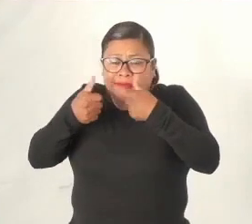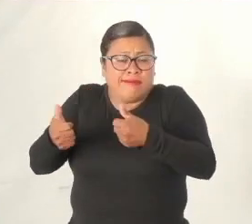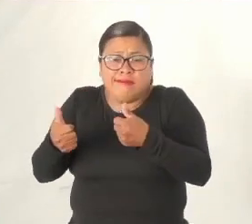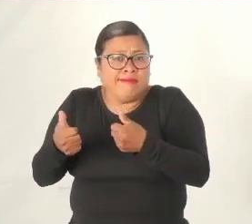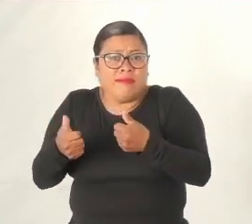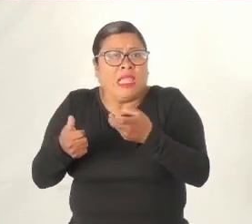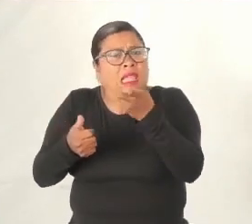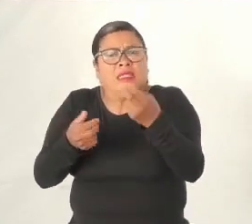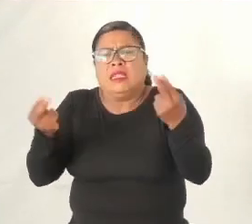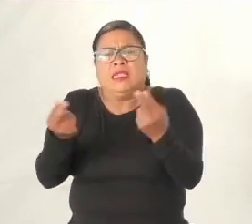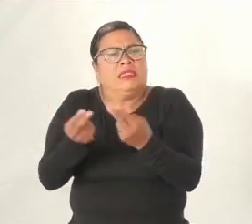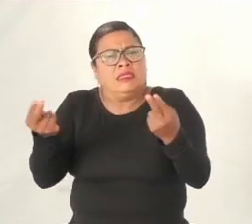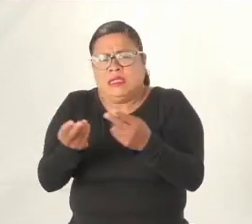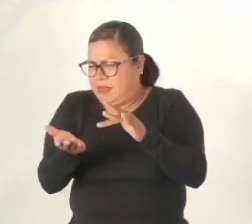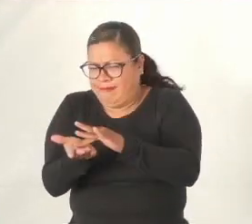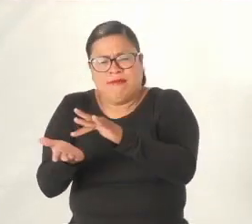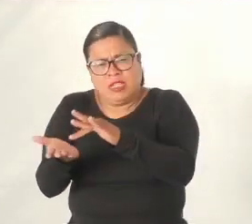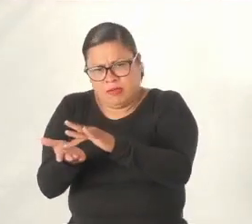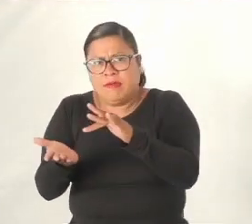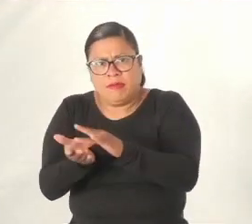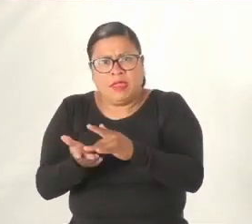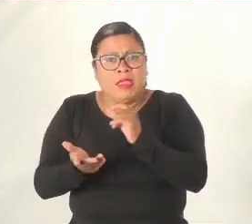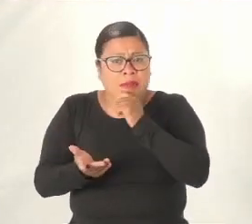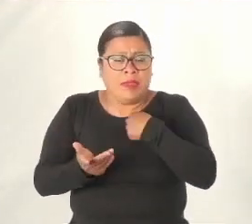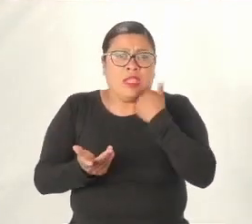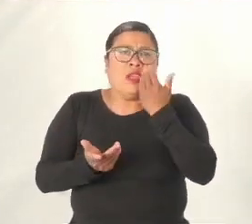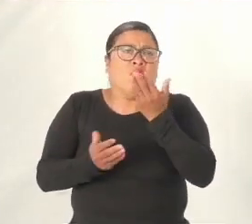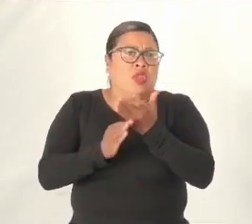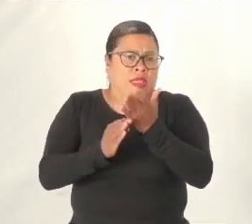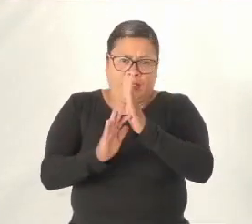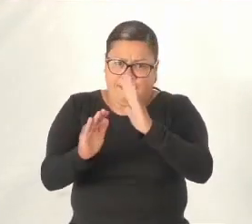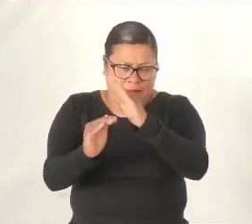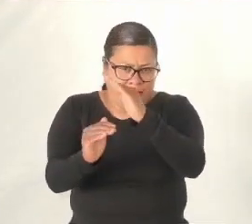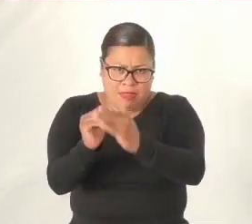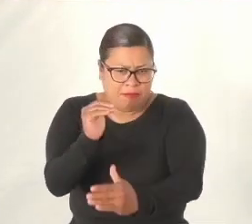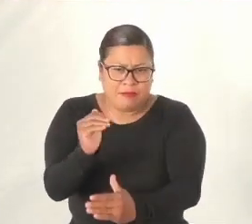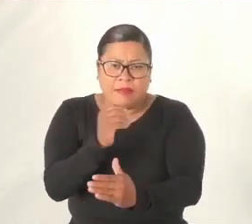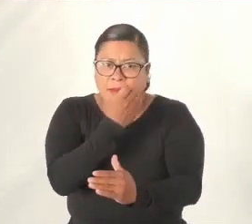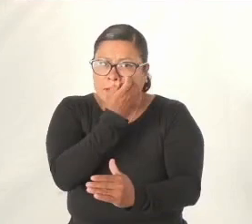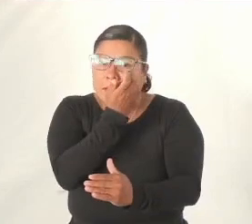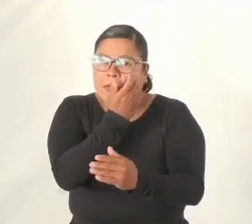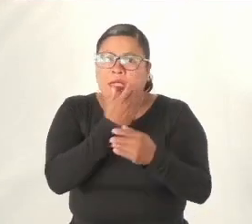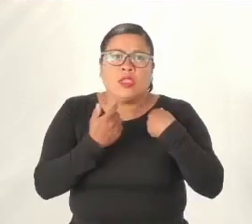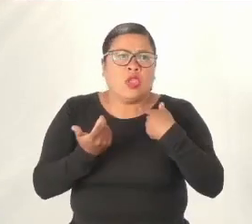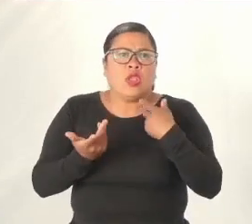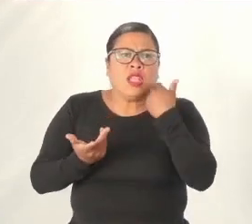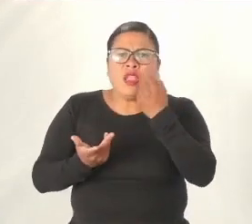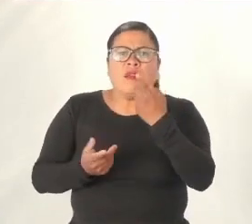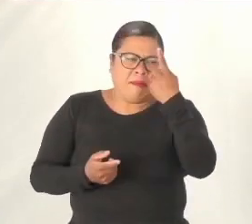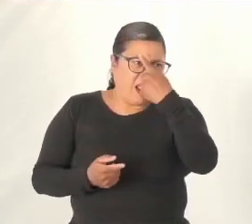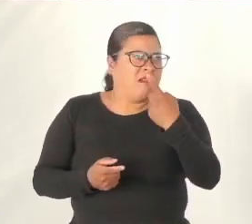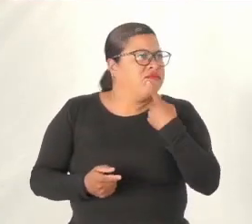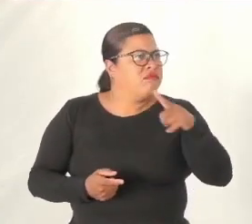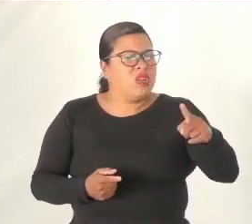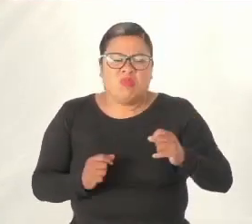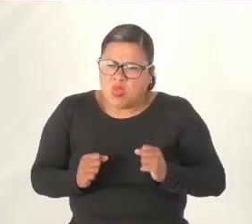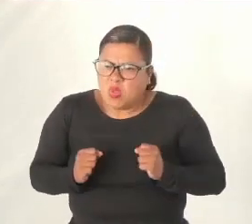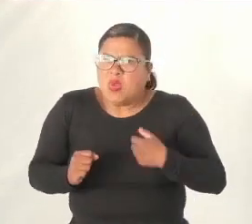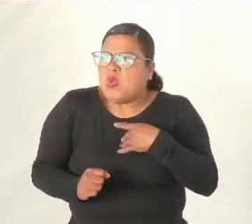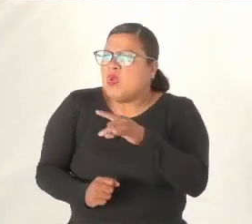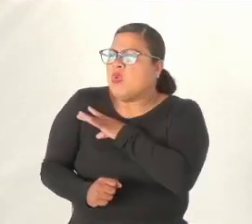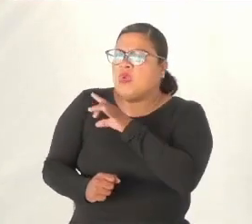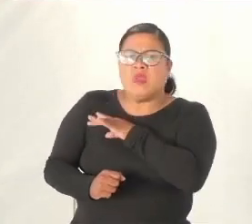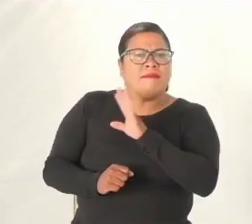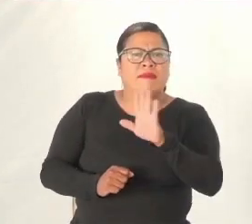requiere de mucha atención quiero terminar diciendo que no me temblará la voz para denunciar cualquier situación que